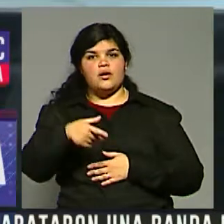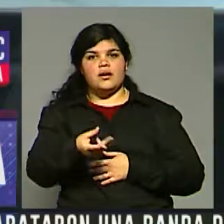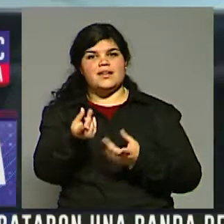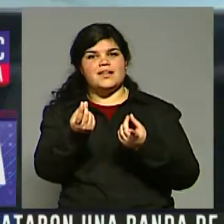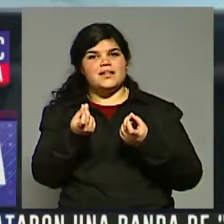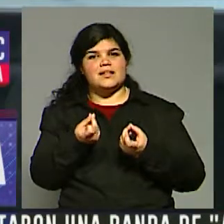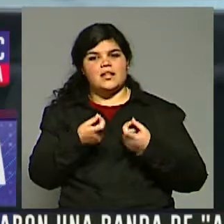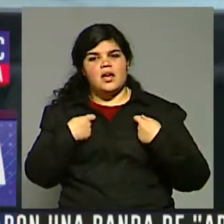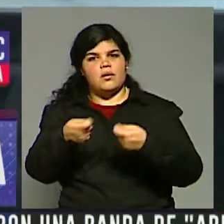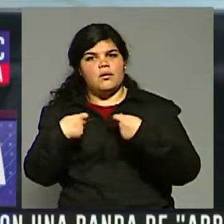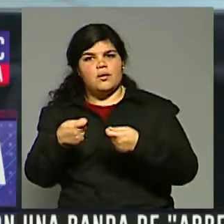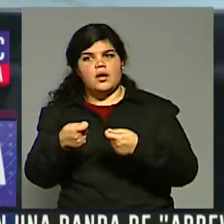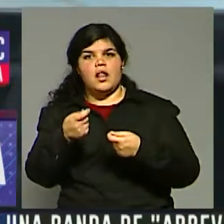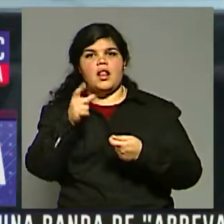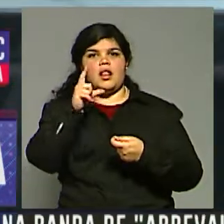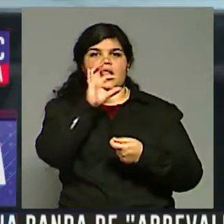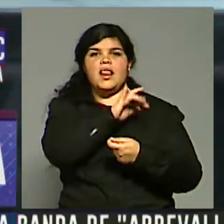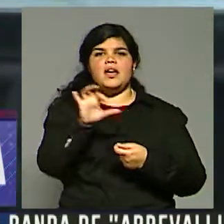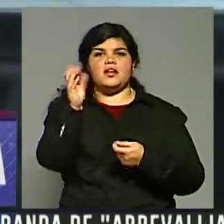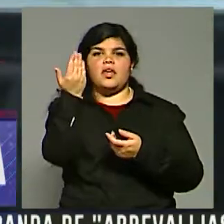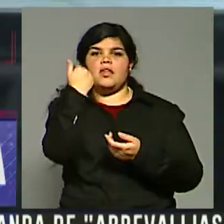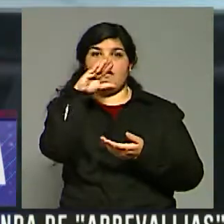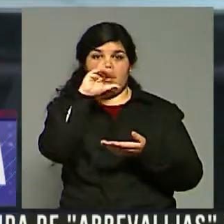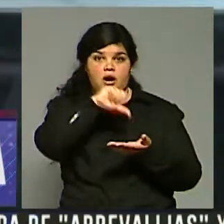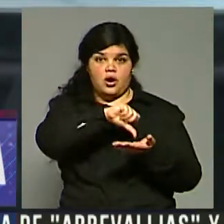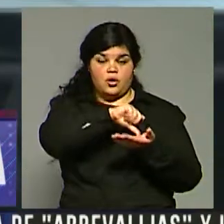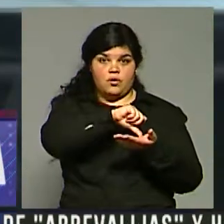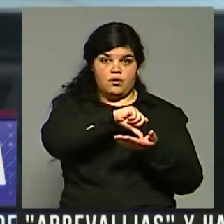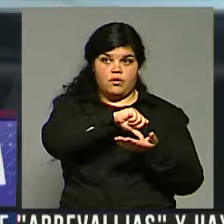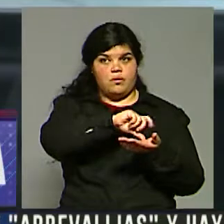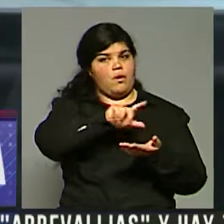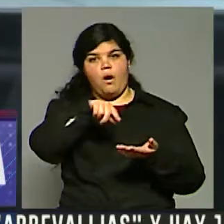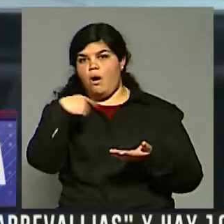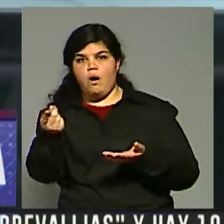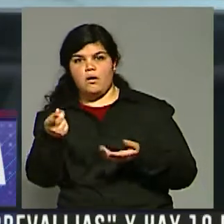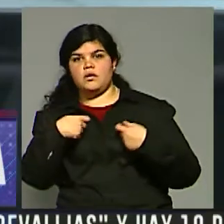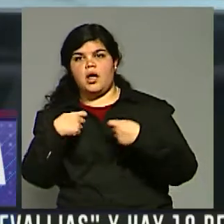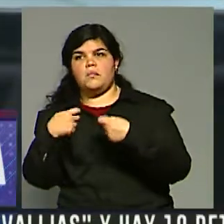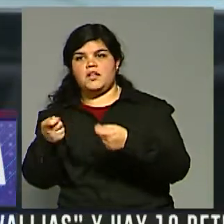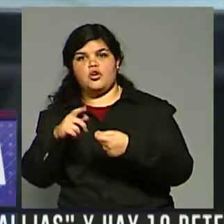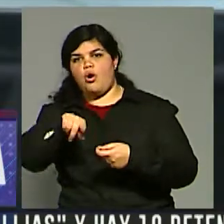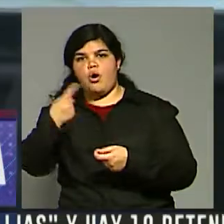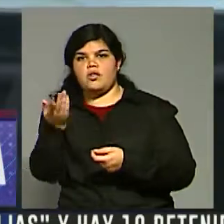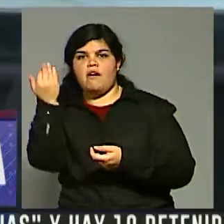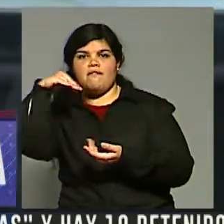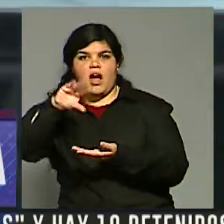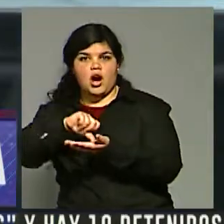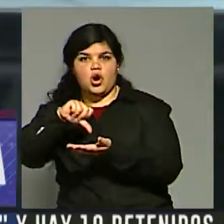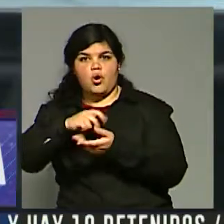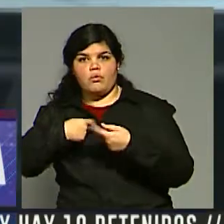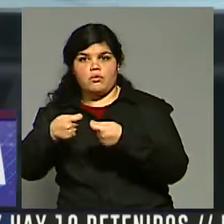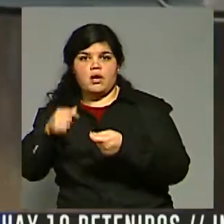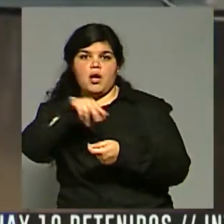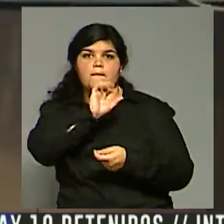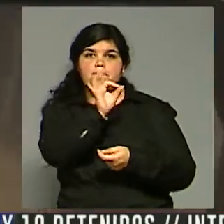inversión en Lebacs o en algún tipo de otro, digamos, inversión financiera en un banco que realizarla en moneda